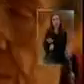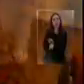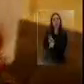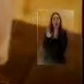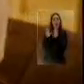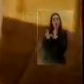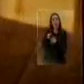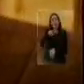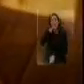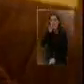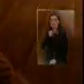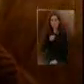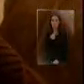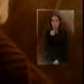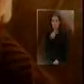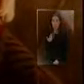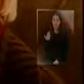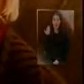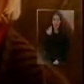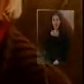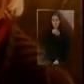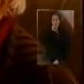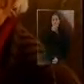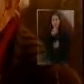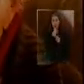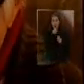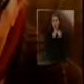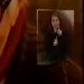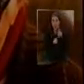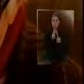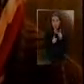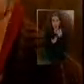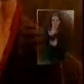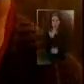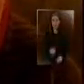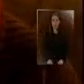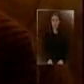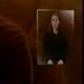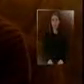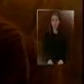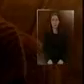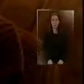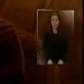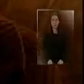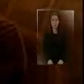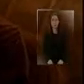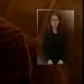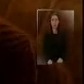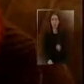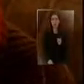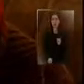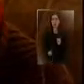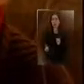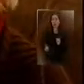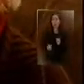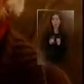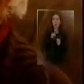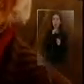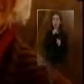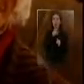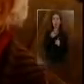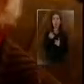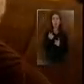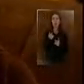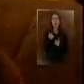desayuno. Ya. Yeah. ¿Come algo antes del desayuno? ¿Sí o no? ¿Es que